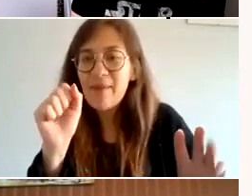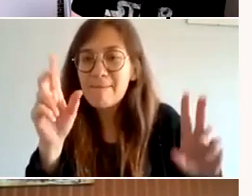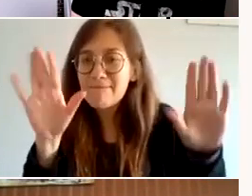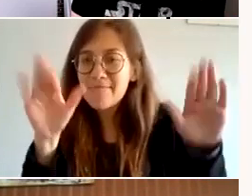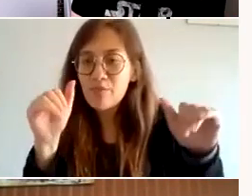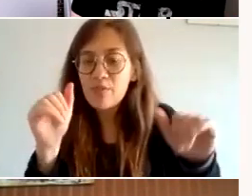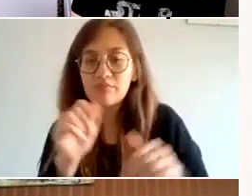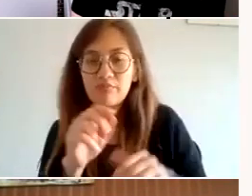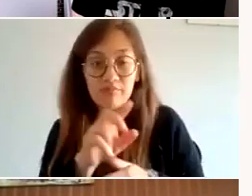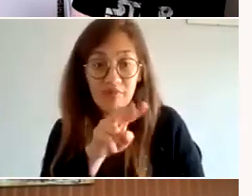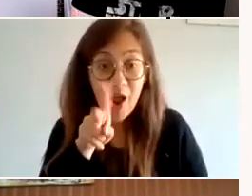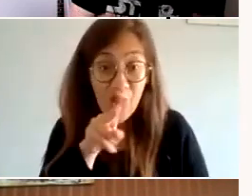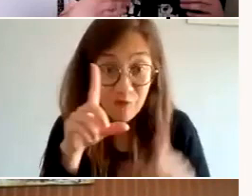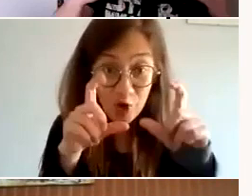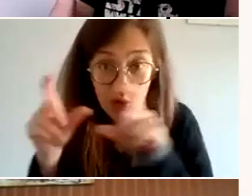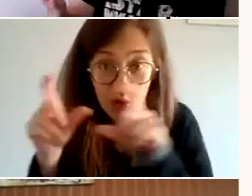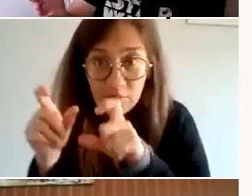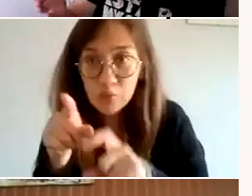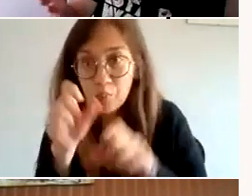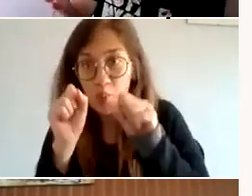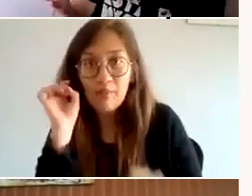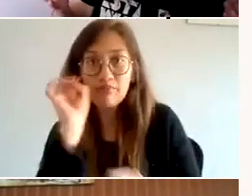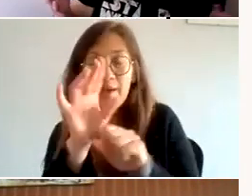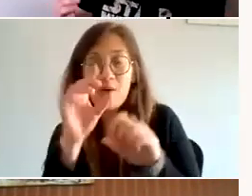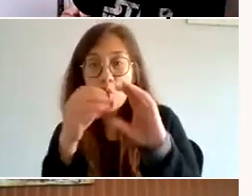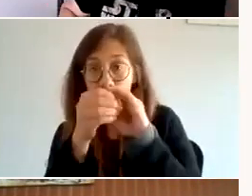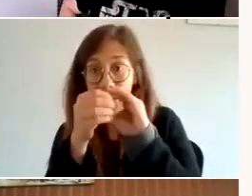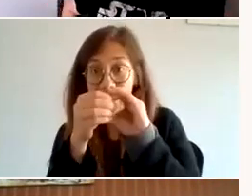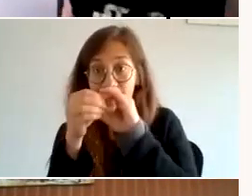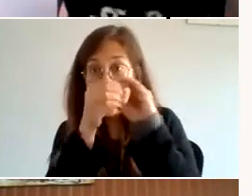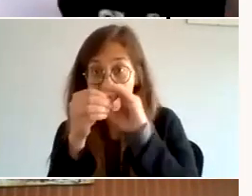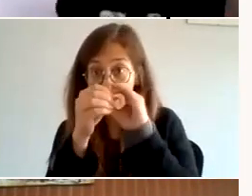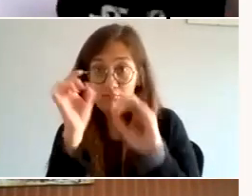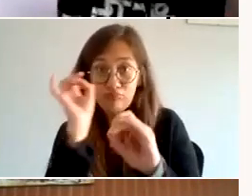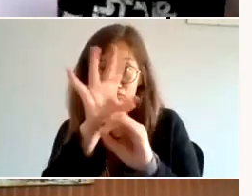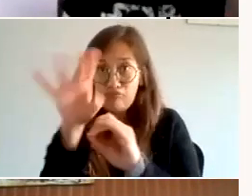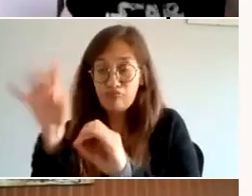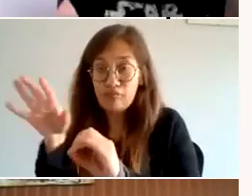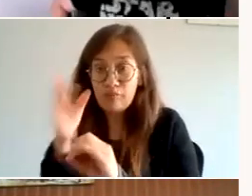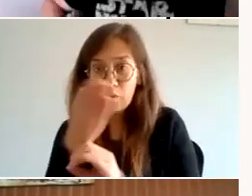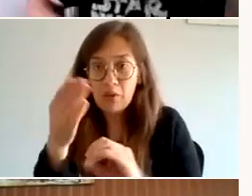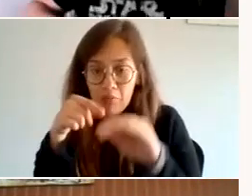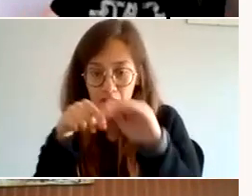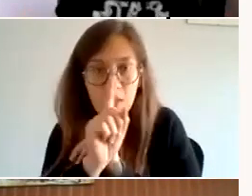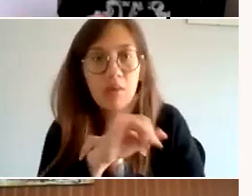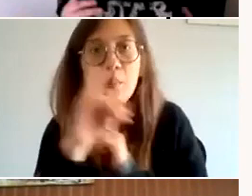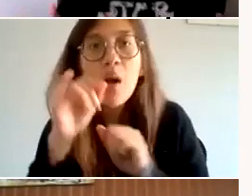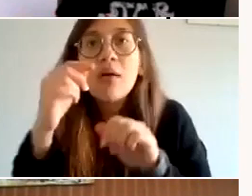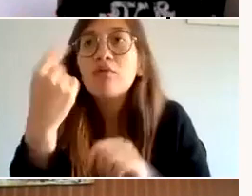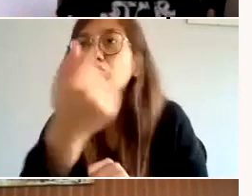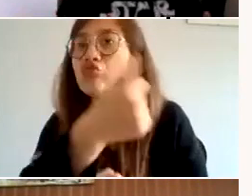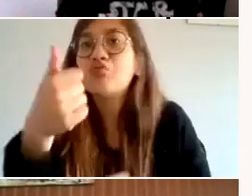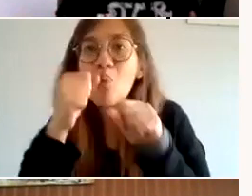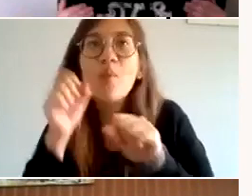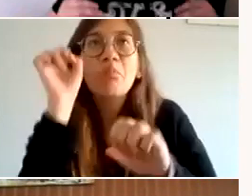donde tú puedes compartir con los demás usuarios. Yo no sé si ustedes han tenido oportunidad de utilizarla. Tú puedes compartir con los